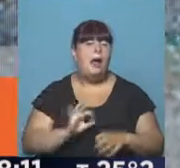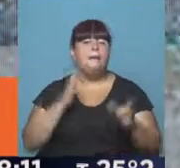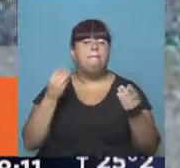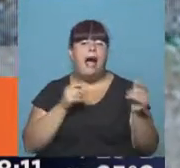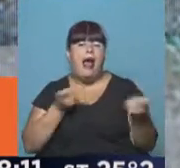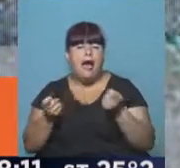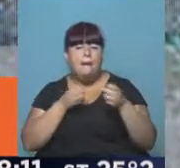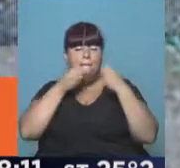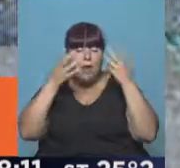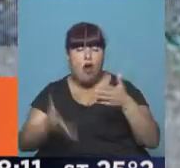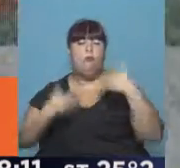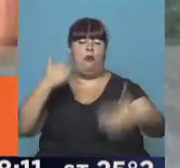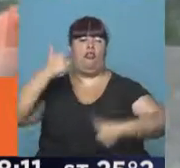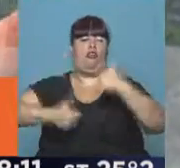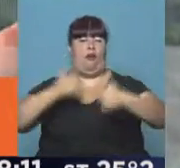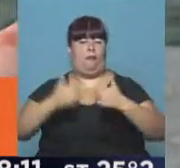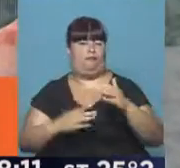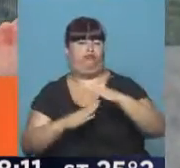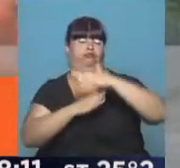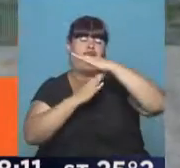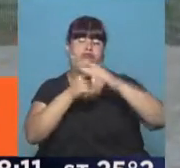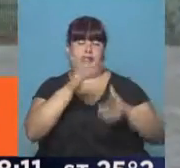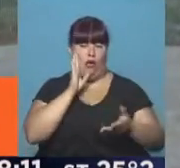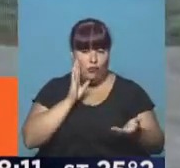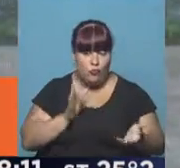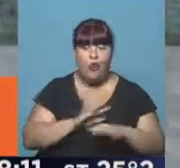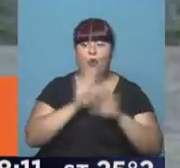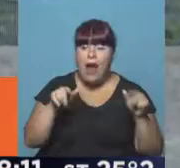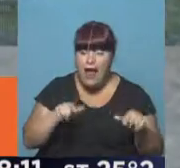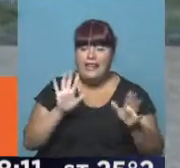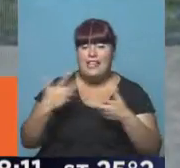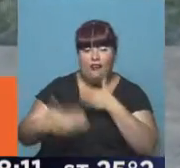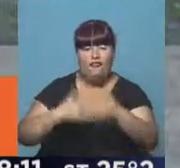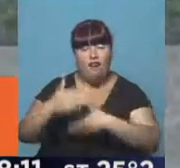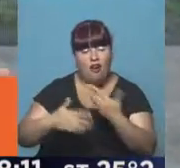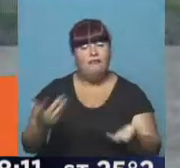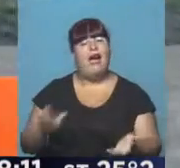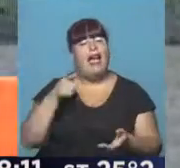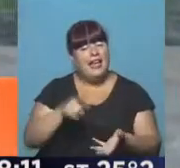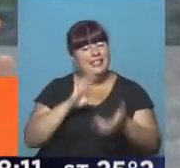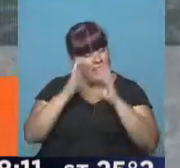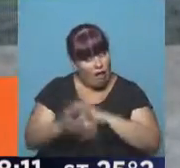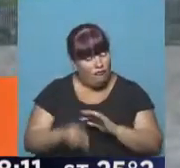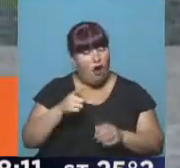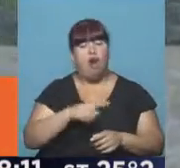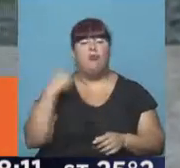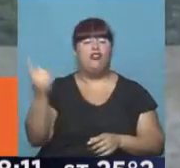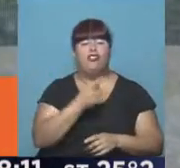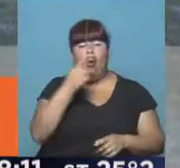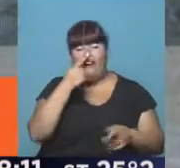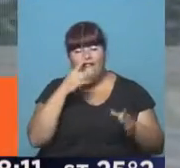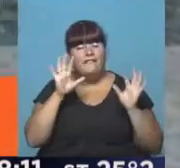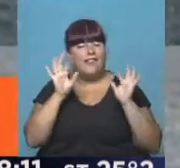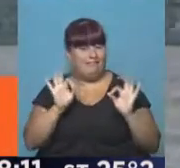acomodarse y competir con un gigante como eeuu bueno ese es el camino creo que de esa manera todos los intereses